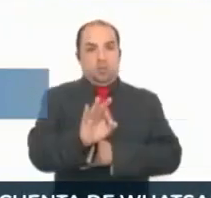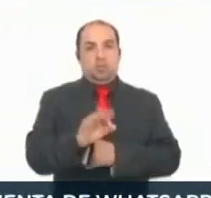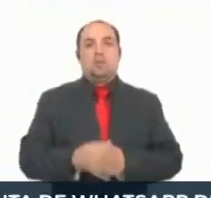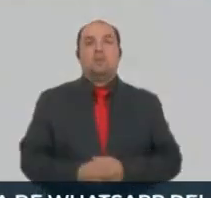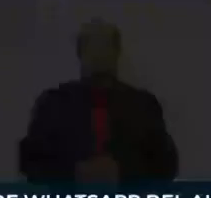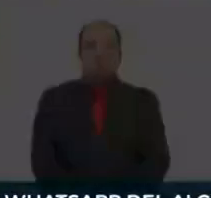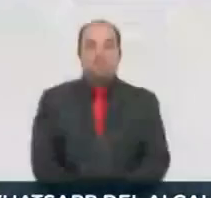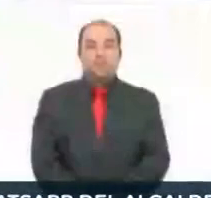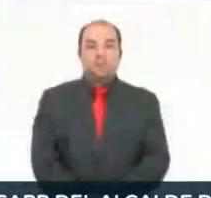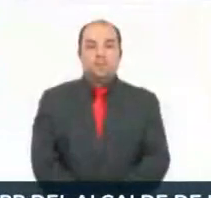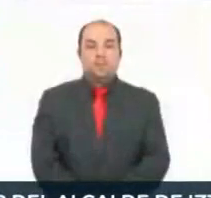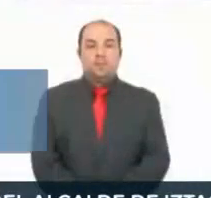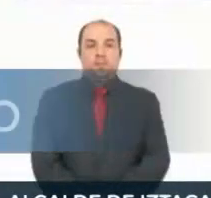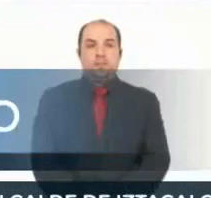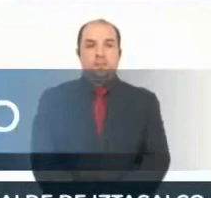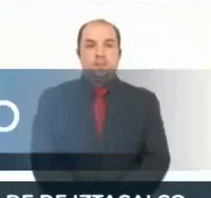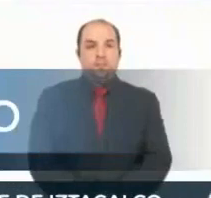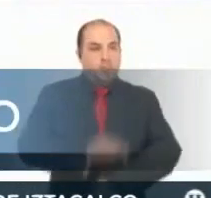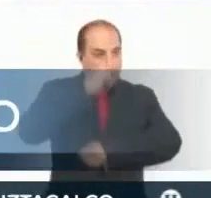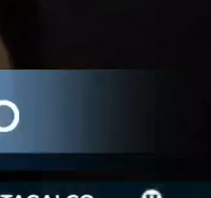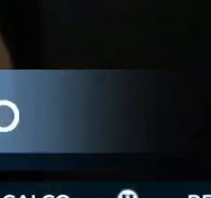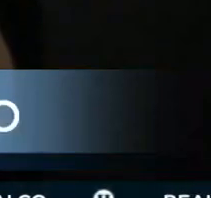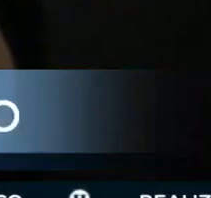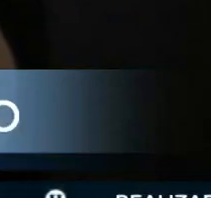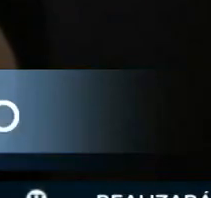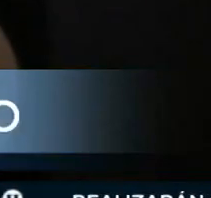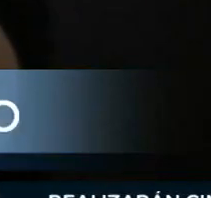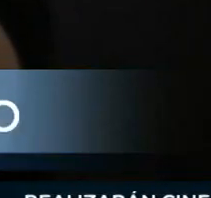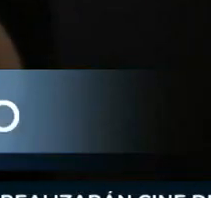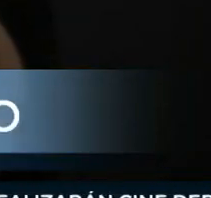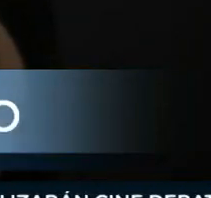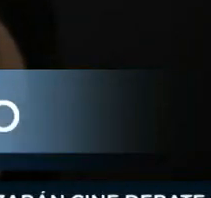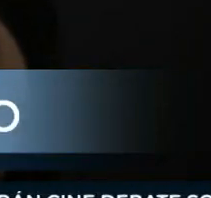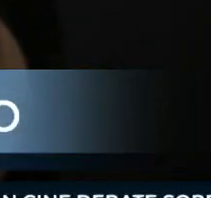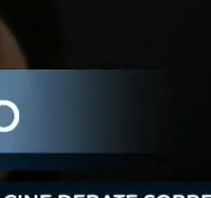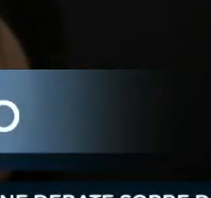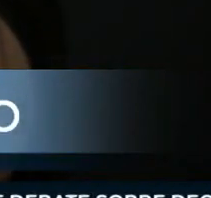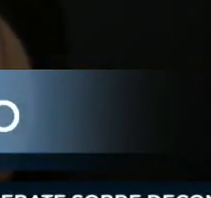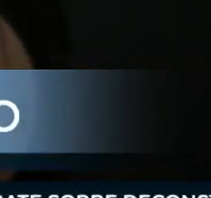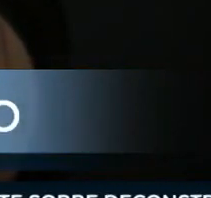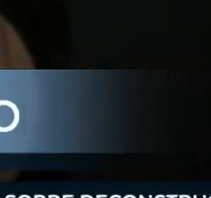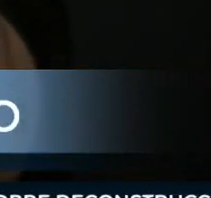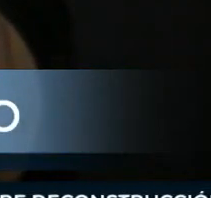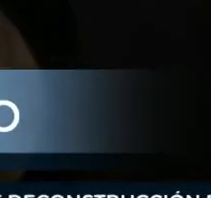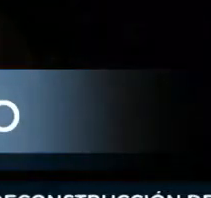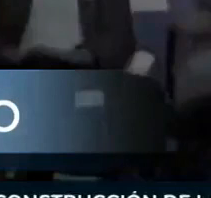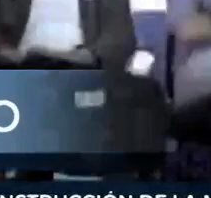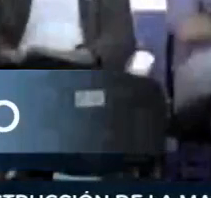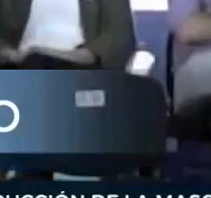27%. El gobierno de la Ciudad de México resaltó la disminución en los delitos contra la mujer y las estrategias que se han implementado.